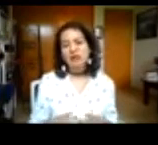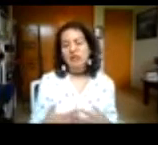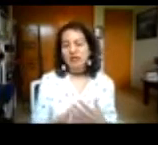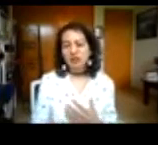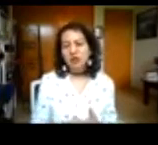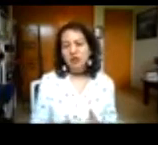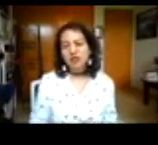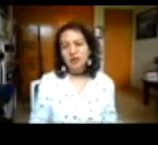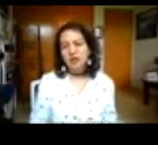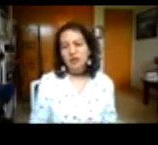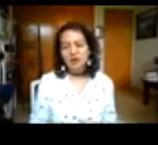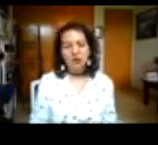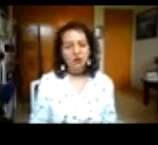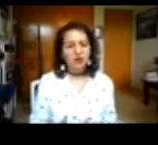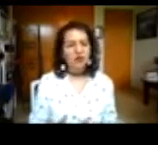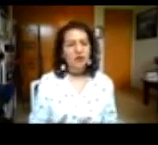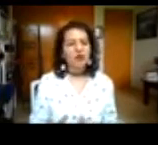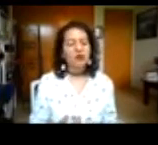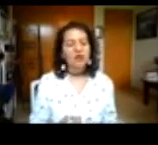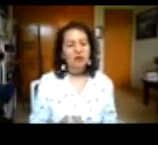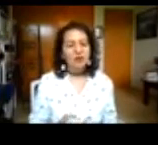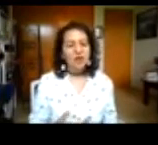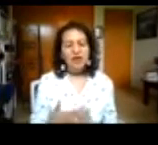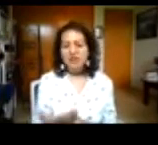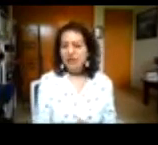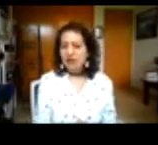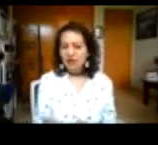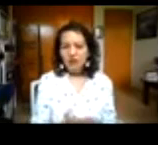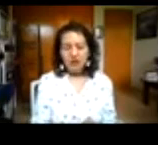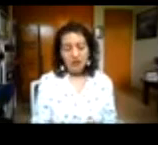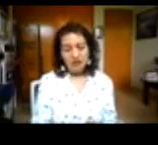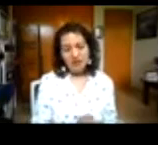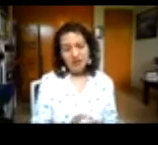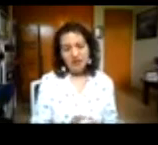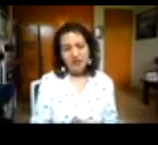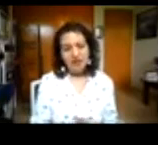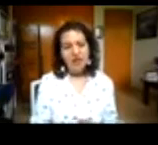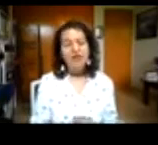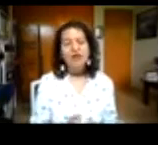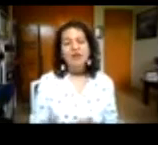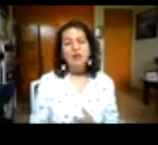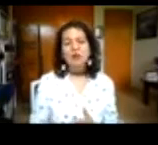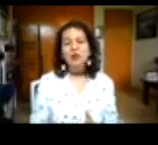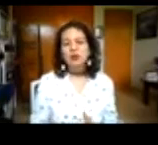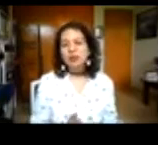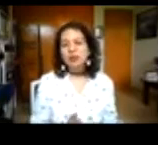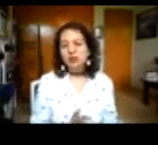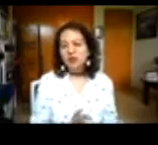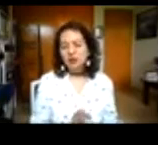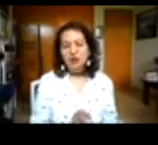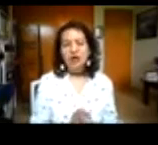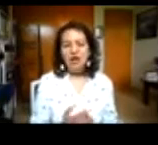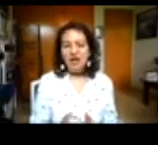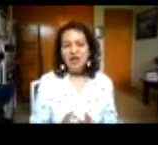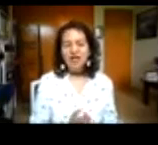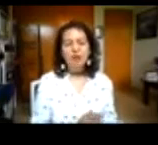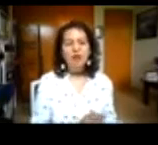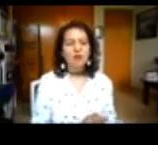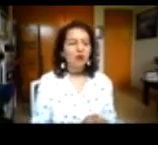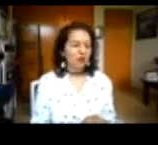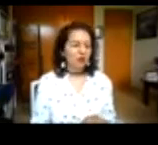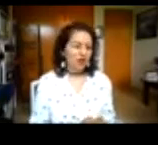las presentaciones que hemos venido acercando a través de este taller. Y por supuesto, ojalá